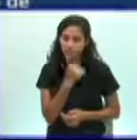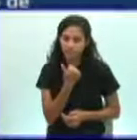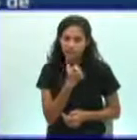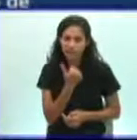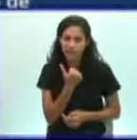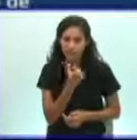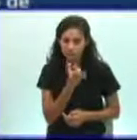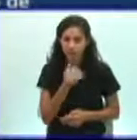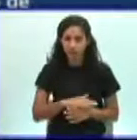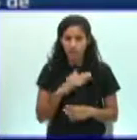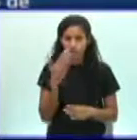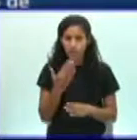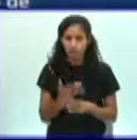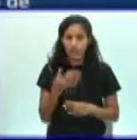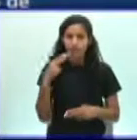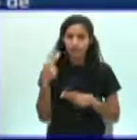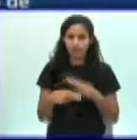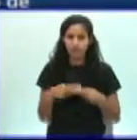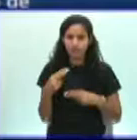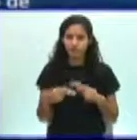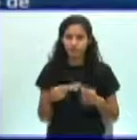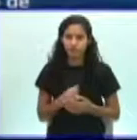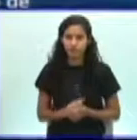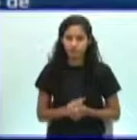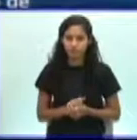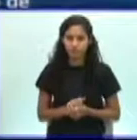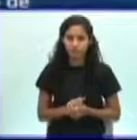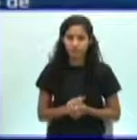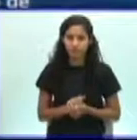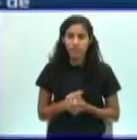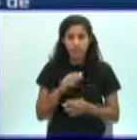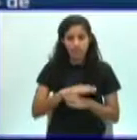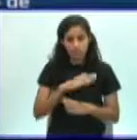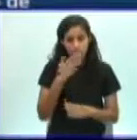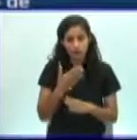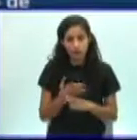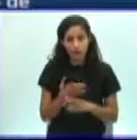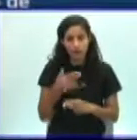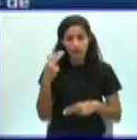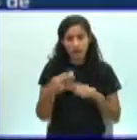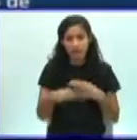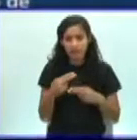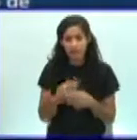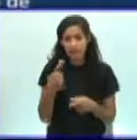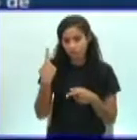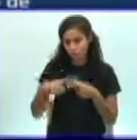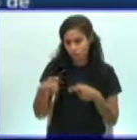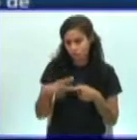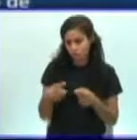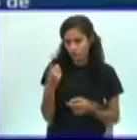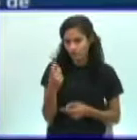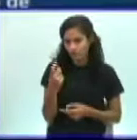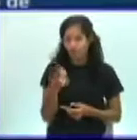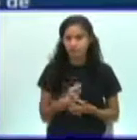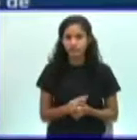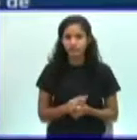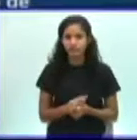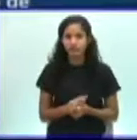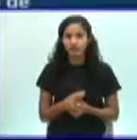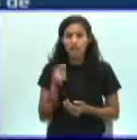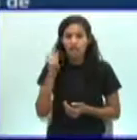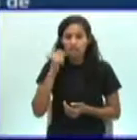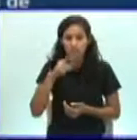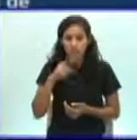les resulte más fácil hacer y luego realizará el resto. Al